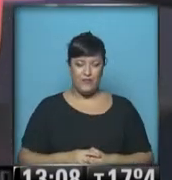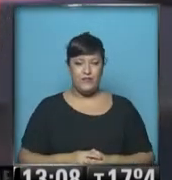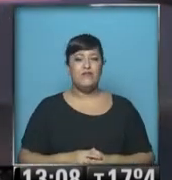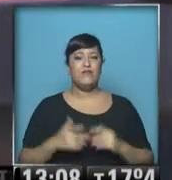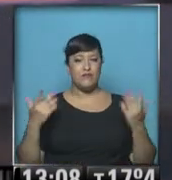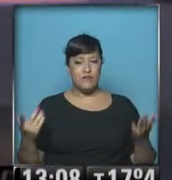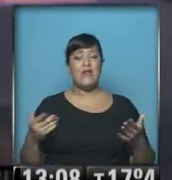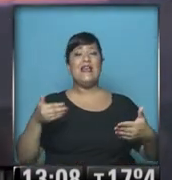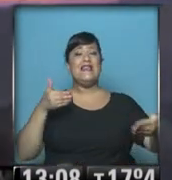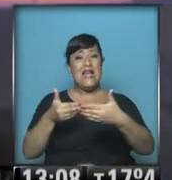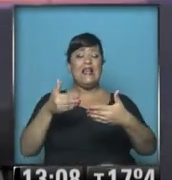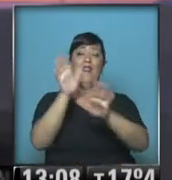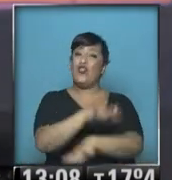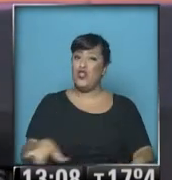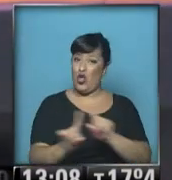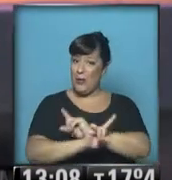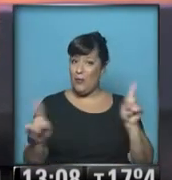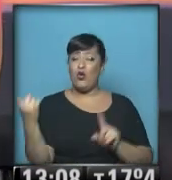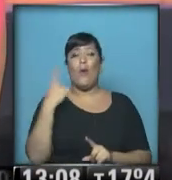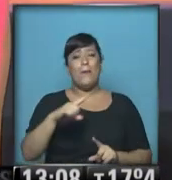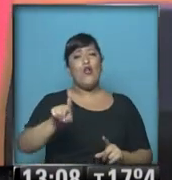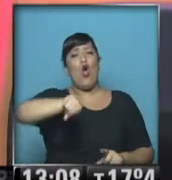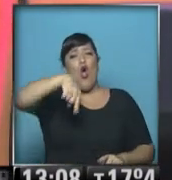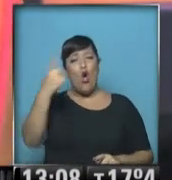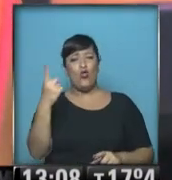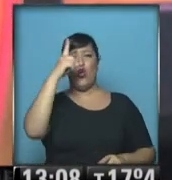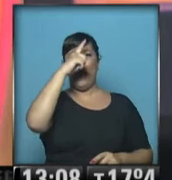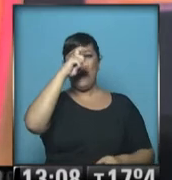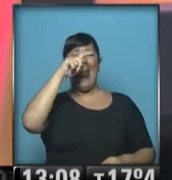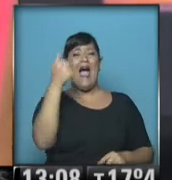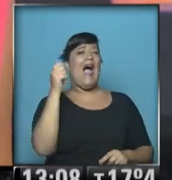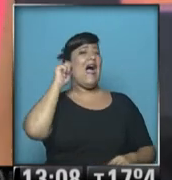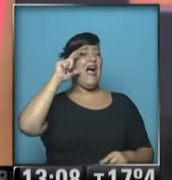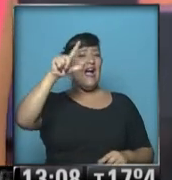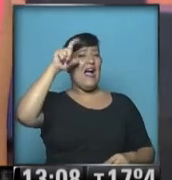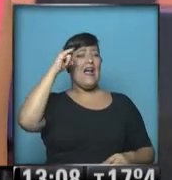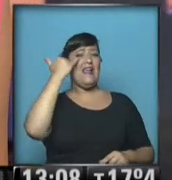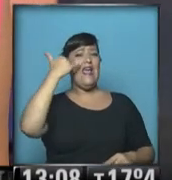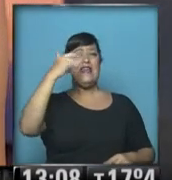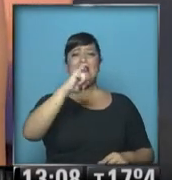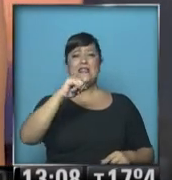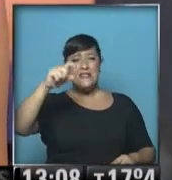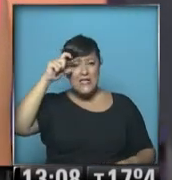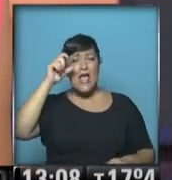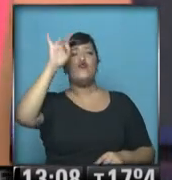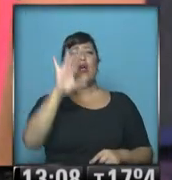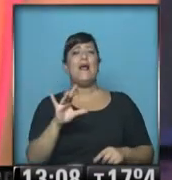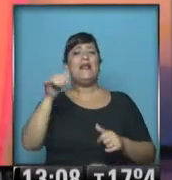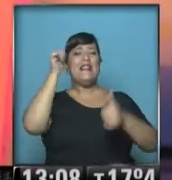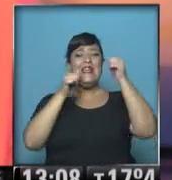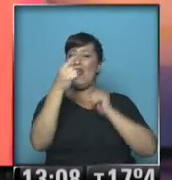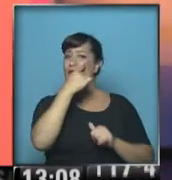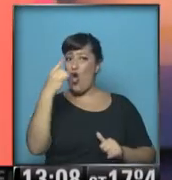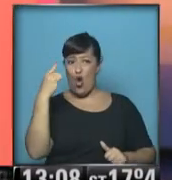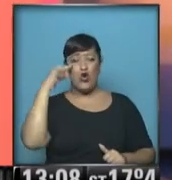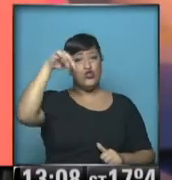y básicamente están cerca de los chicos, pero nos trasladamos a otro centro de salud, del Hospital La Gley, y se atiende especialmente todo lo que tiene que ver con heridas de los ojos. Esto es lo que